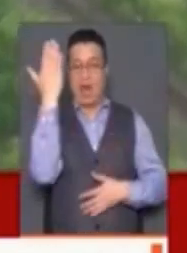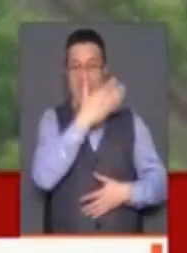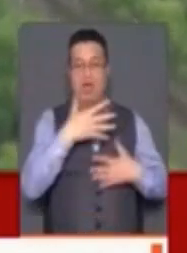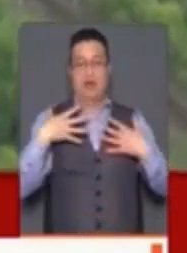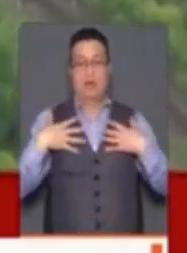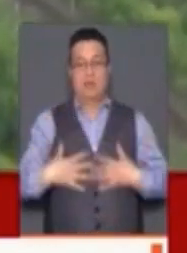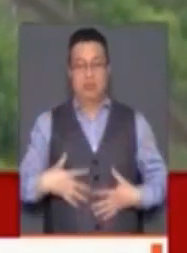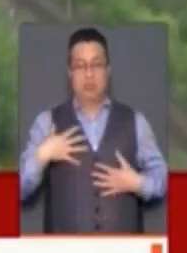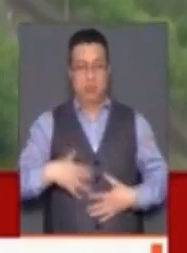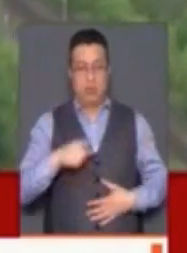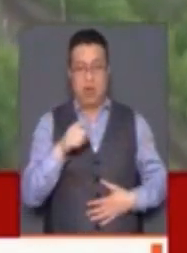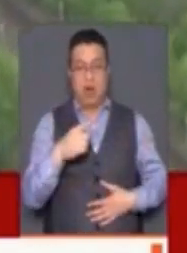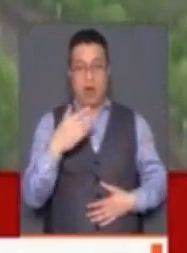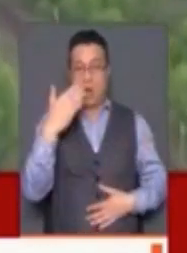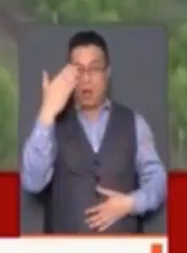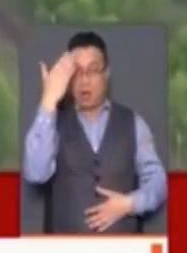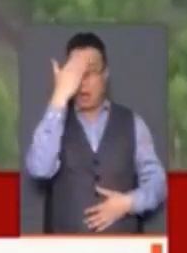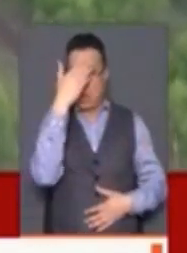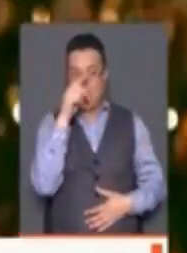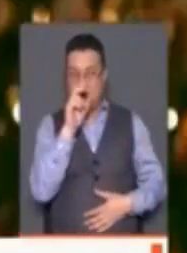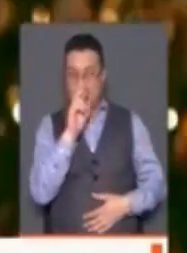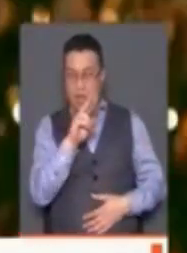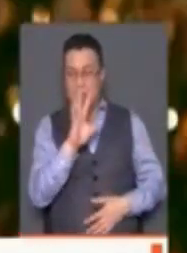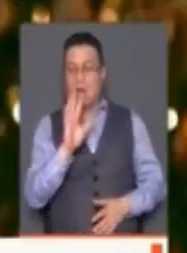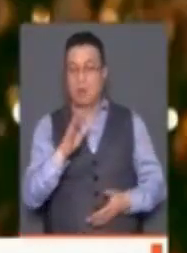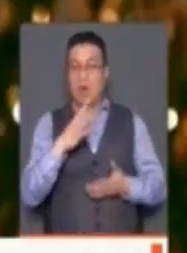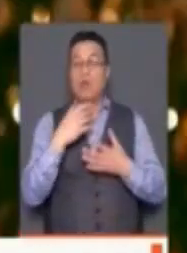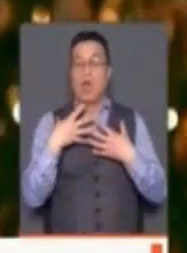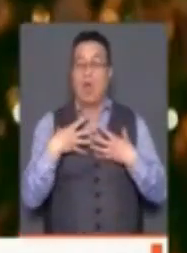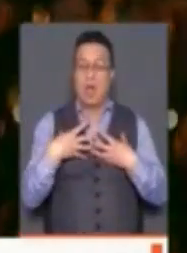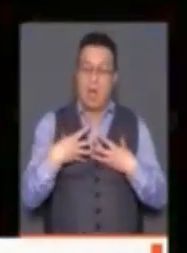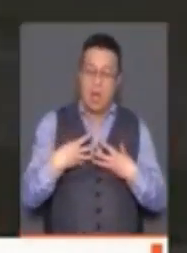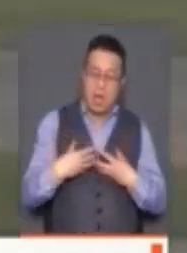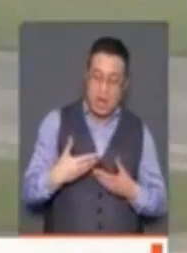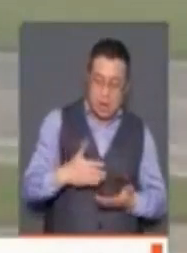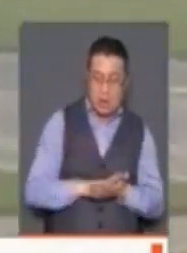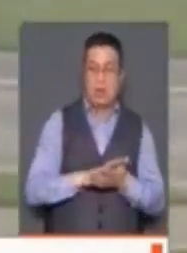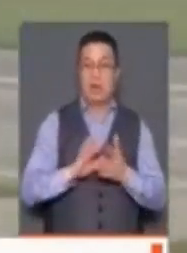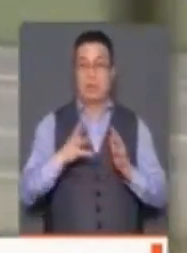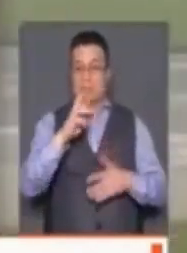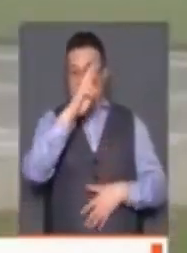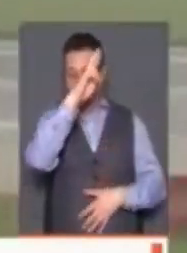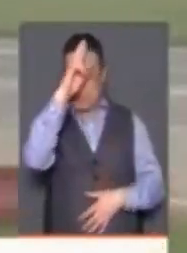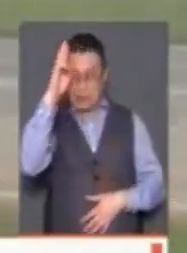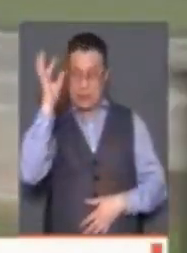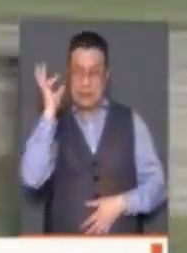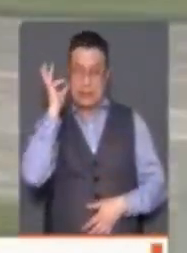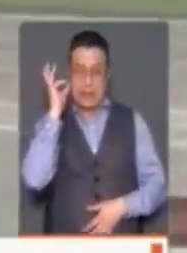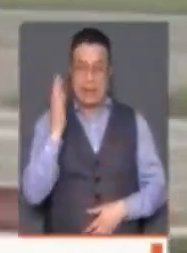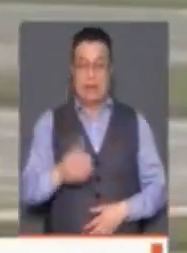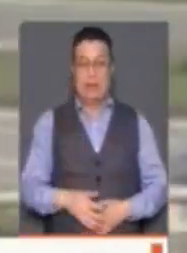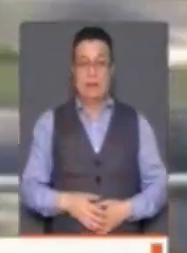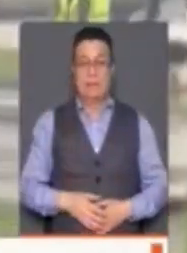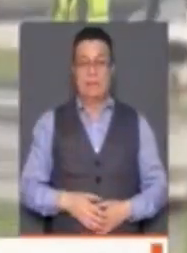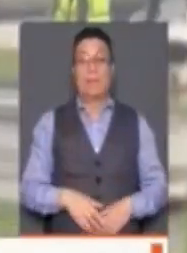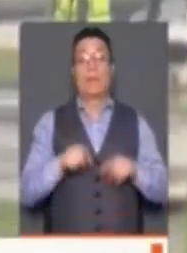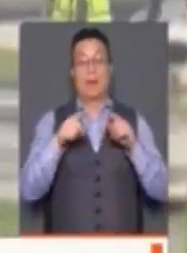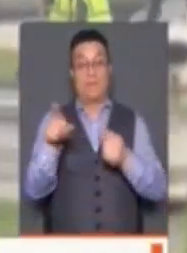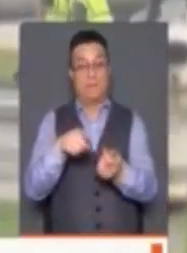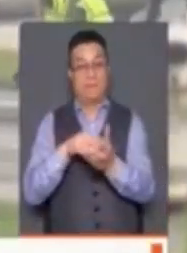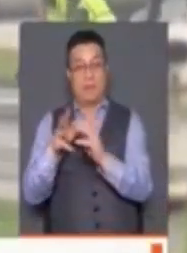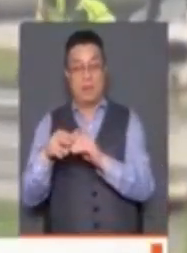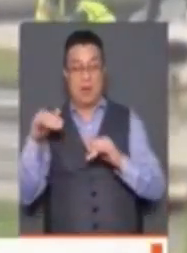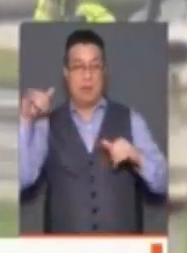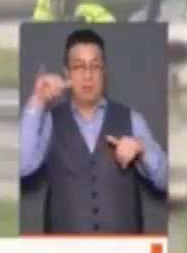aumentando la preocupación sobre un posible estado agónico de la monarca. La familia real comenzaba a llegar a